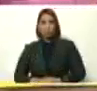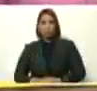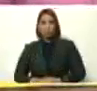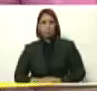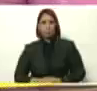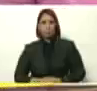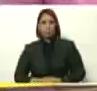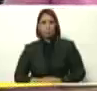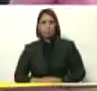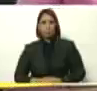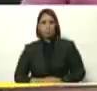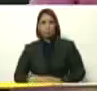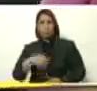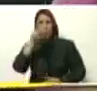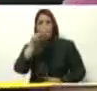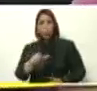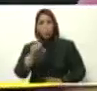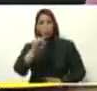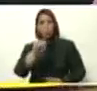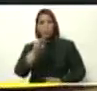A Sujei Herrera,